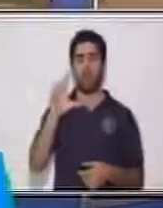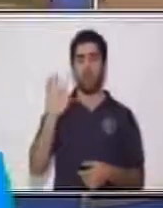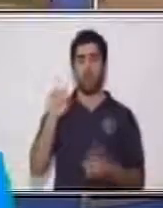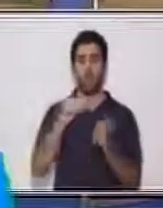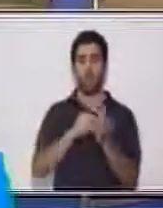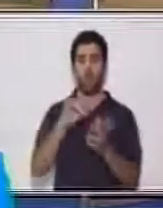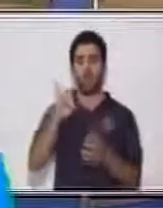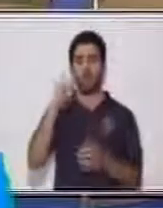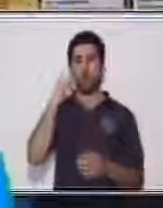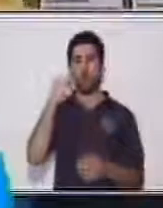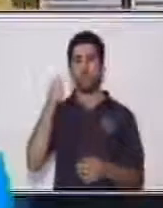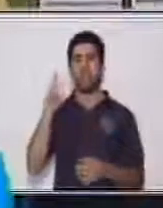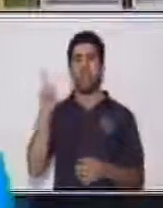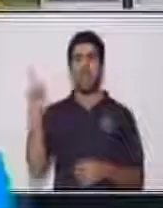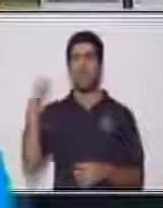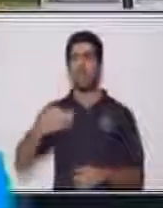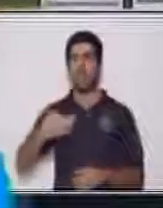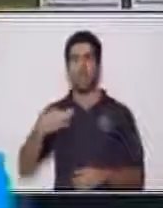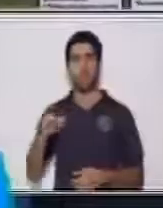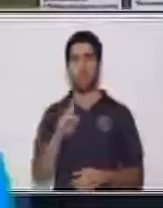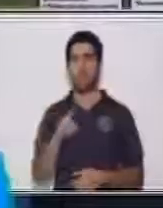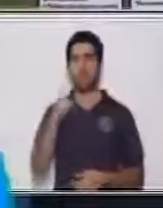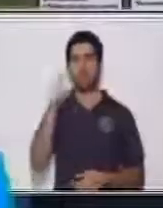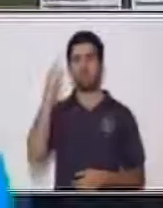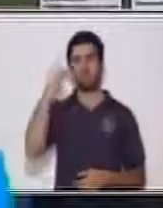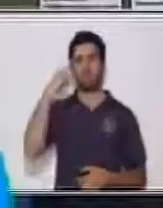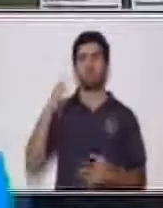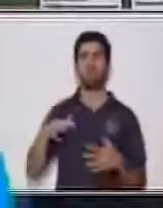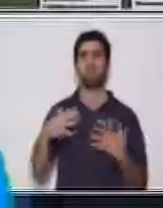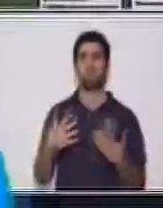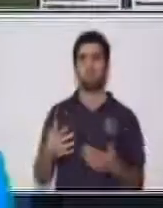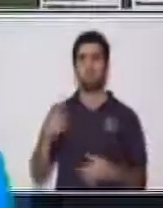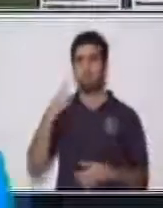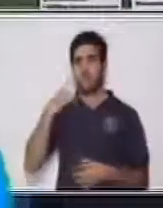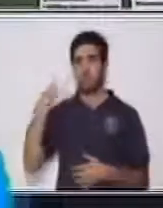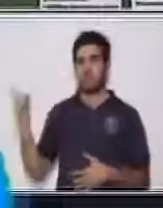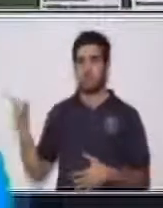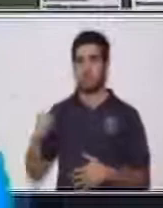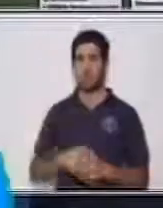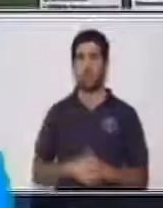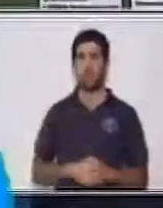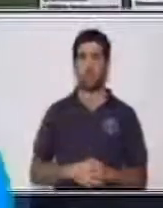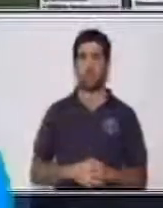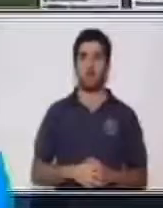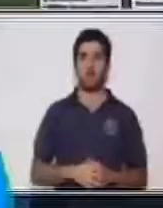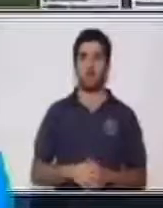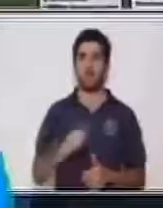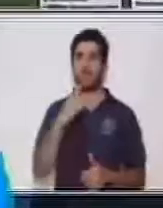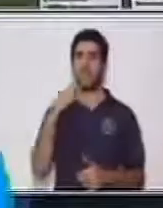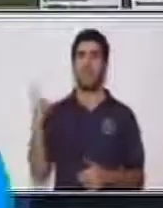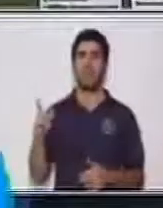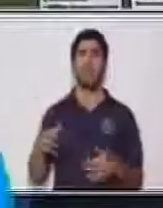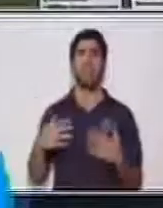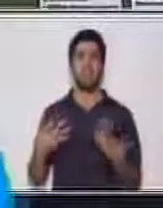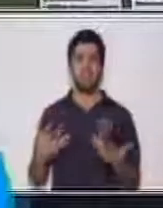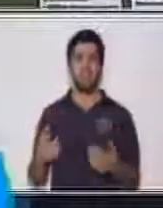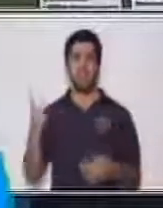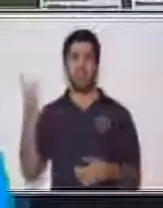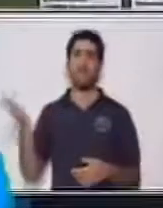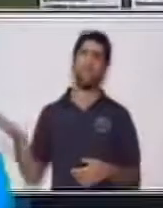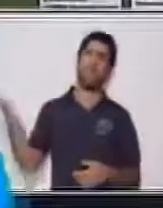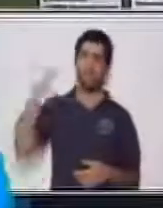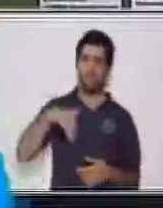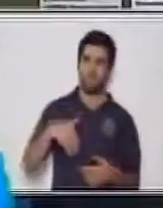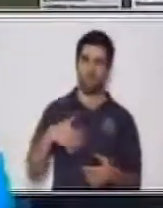ser informal? Veamos, tenemos esta imagen, ¿ya la observaste? ¿Qué dice nuestro texto? Vengan